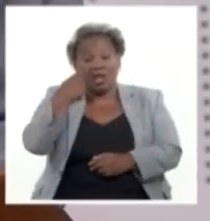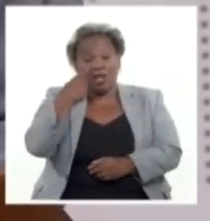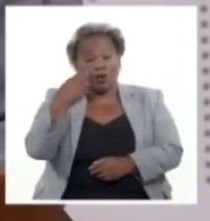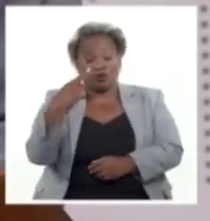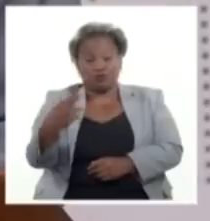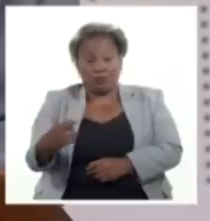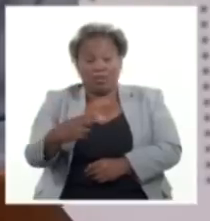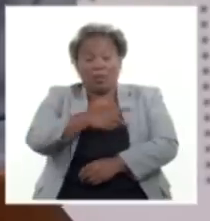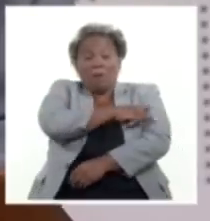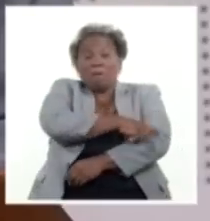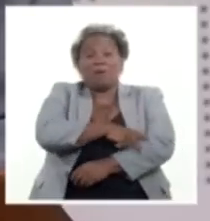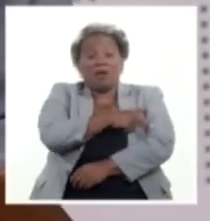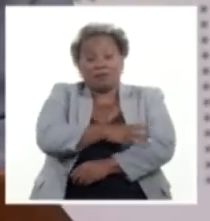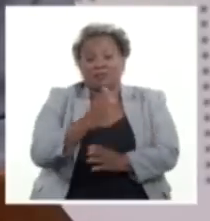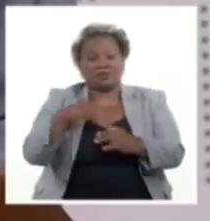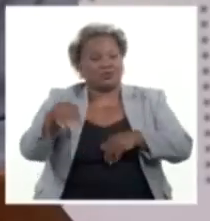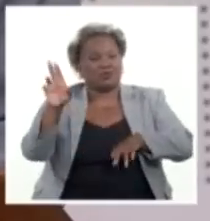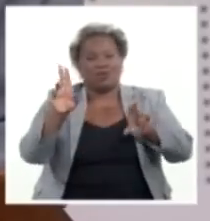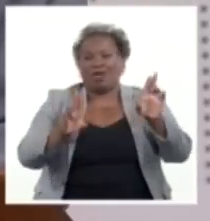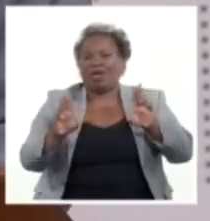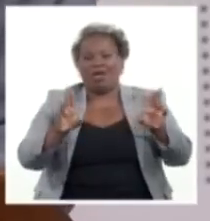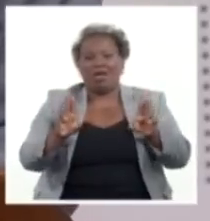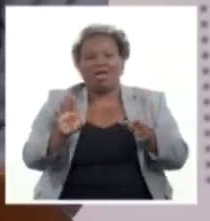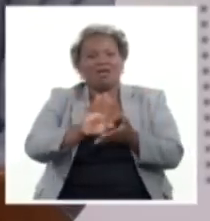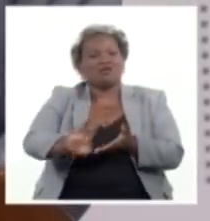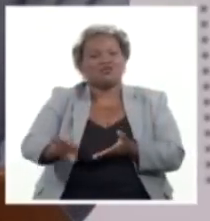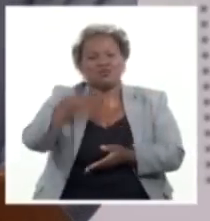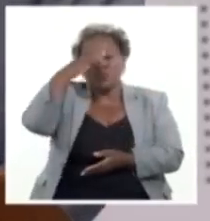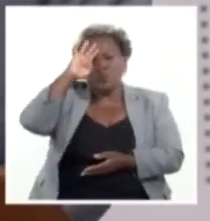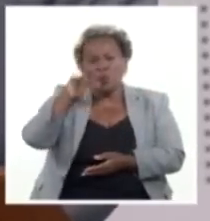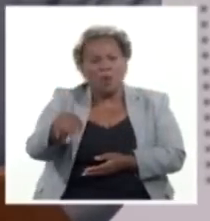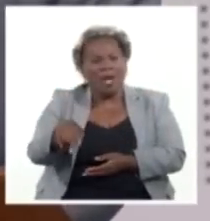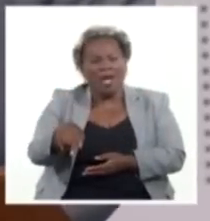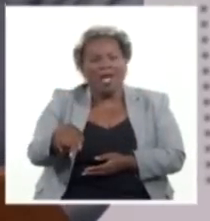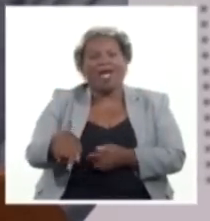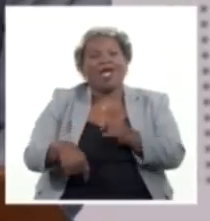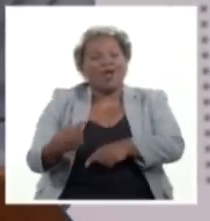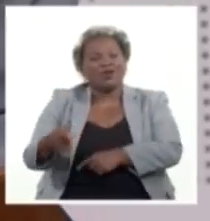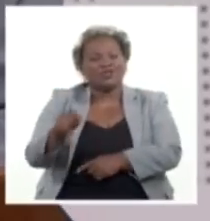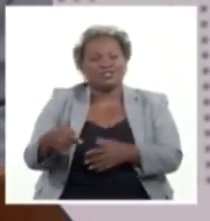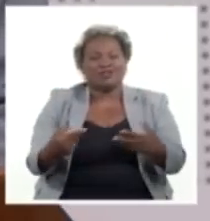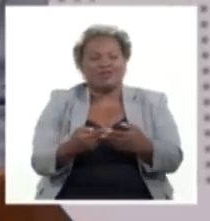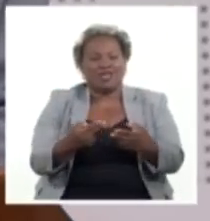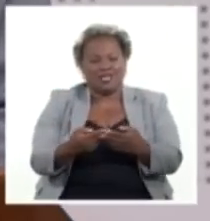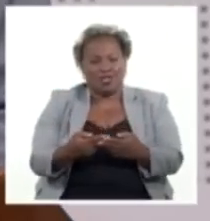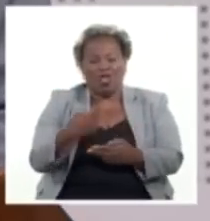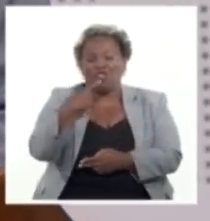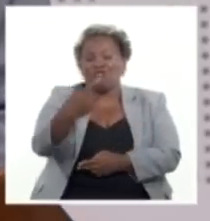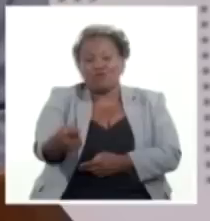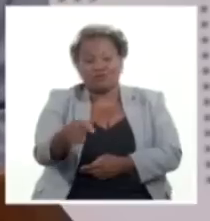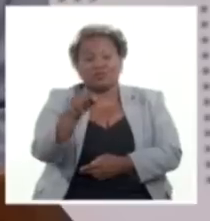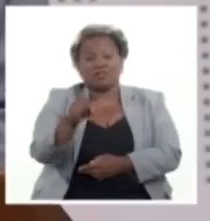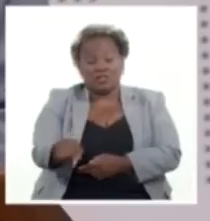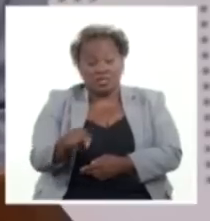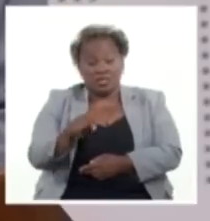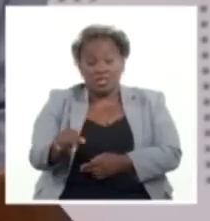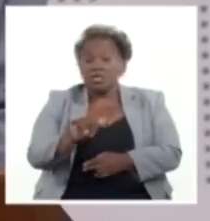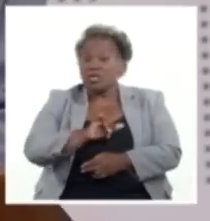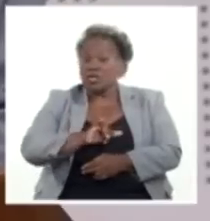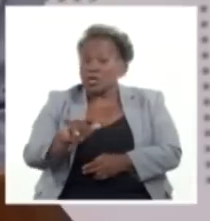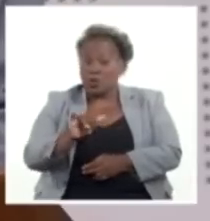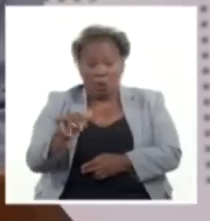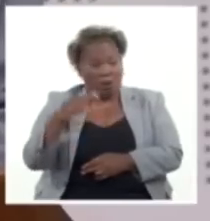países que rechazaron la exclusión de Cuba de ese evento, lo denunciaron y además condenaron la política del